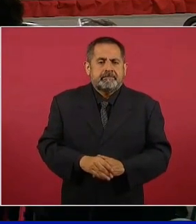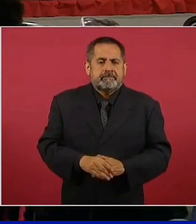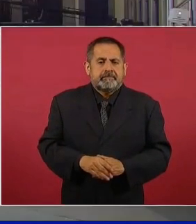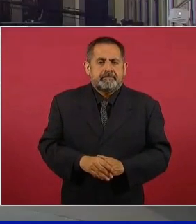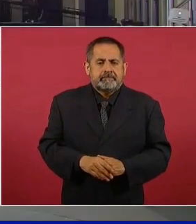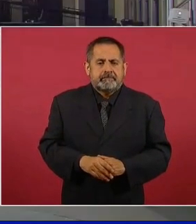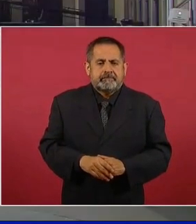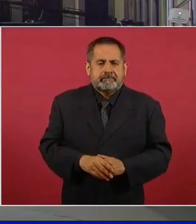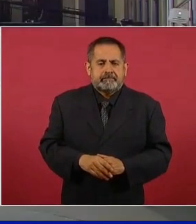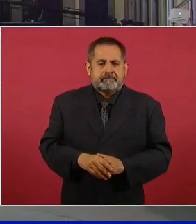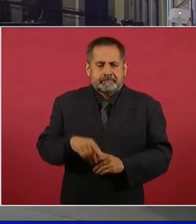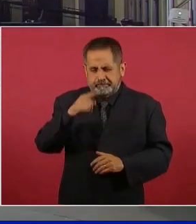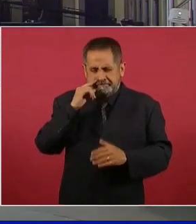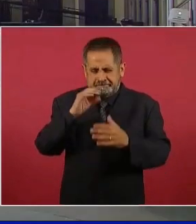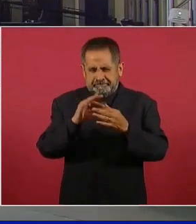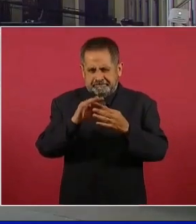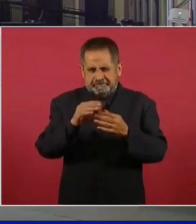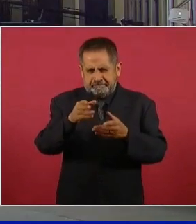de esos organismos,